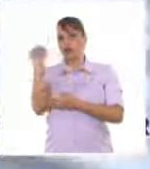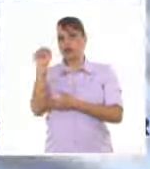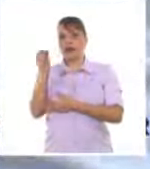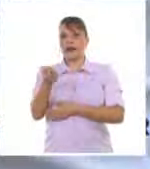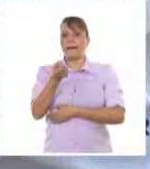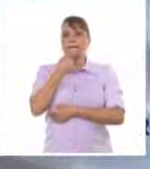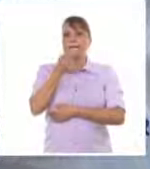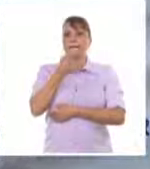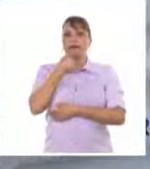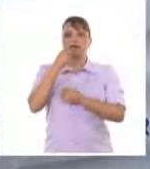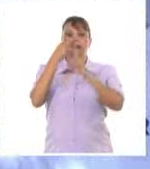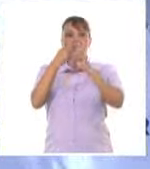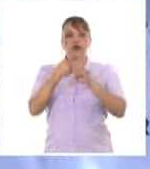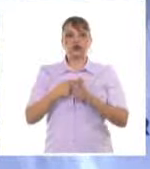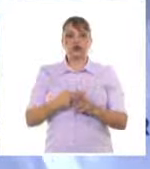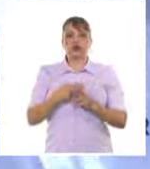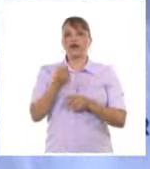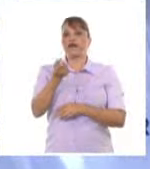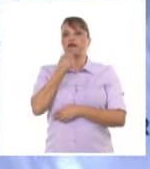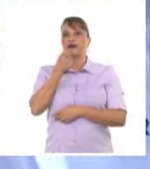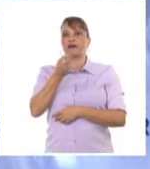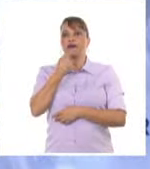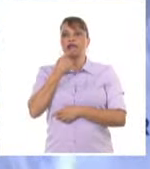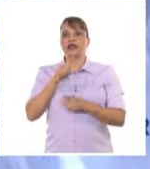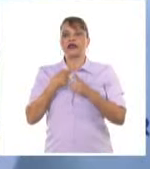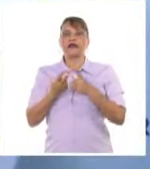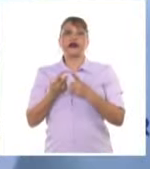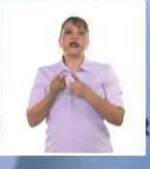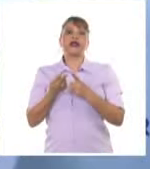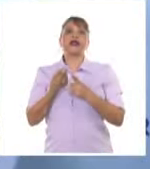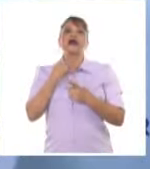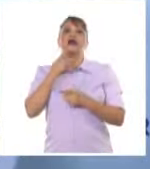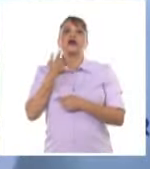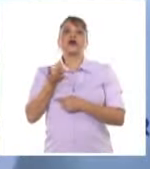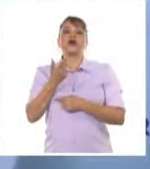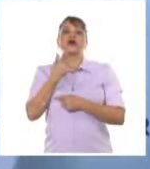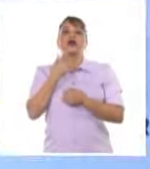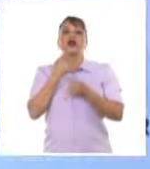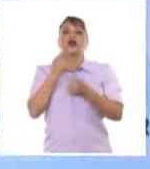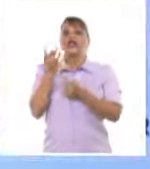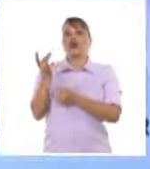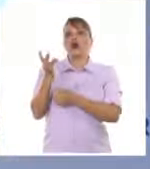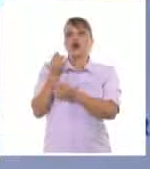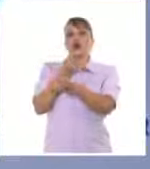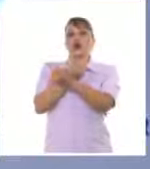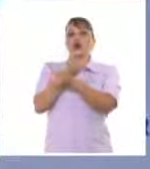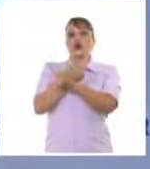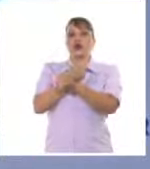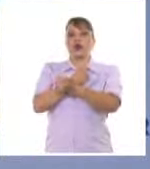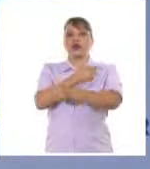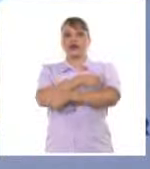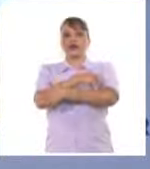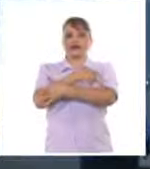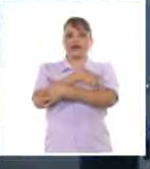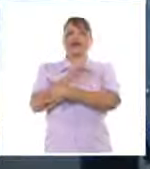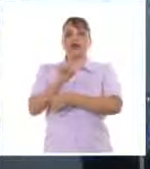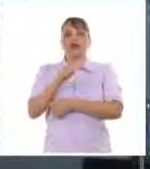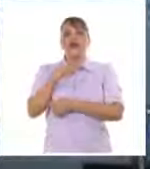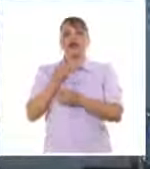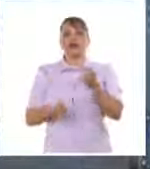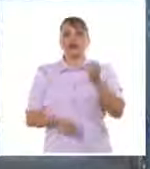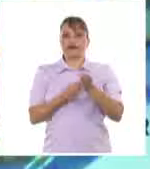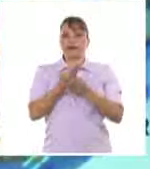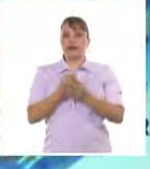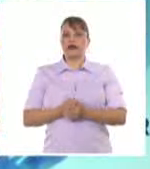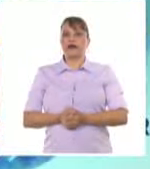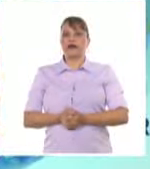de la lista son el fármaco Juzvinza para el tratamiento de la artritis reumatoide, el medio de transporte inactivado de muestras virales